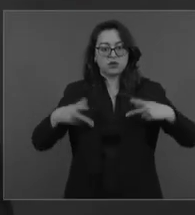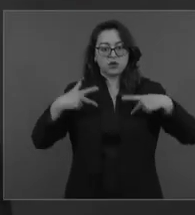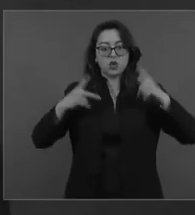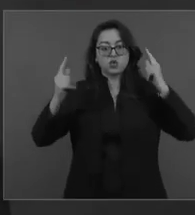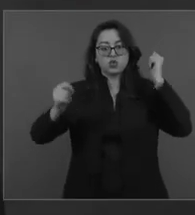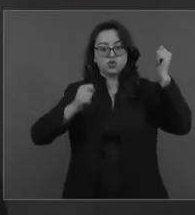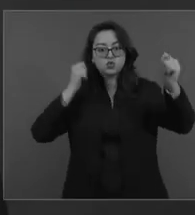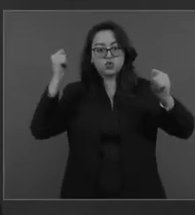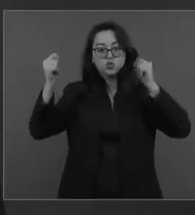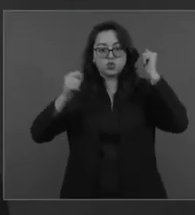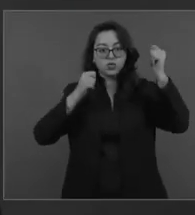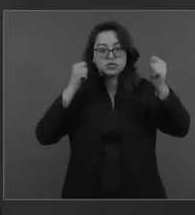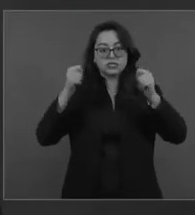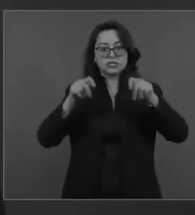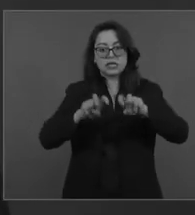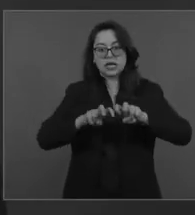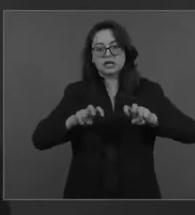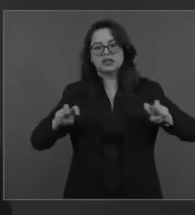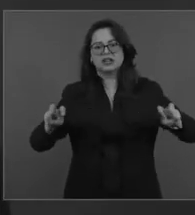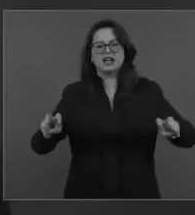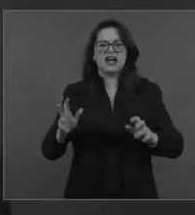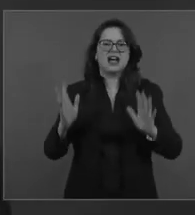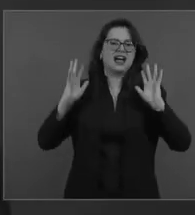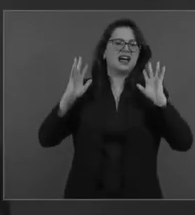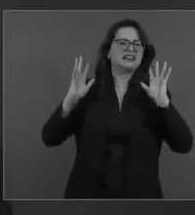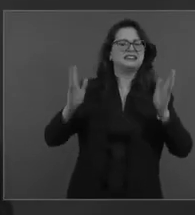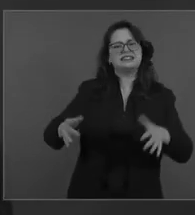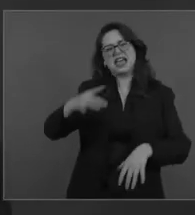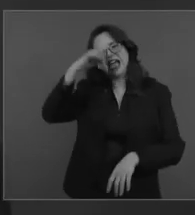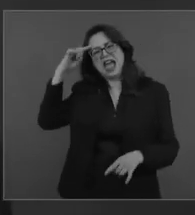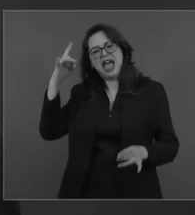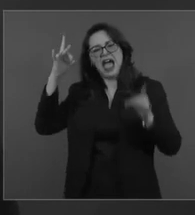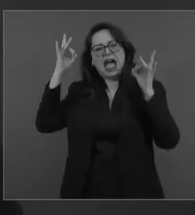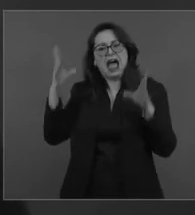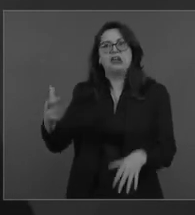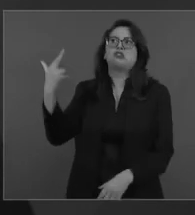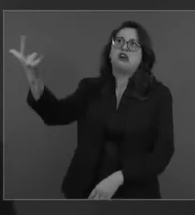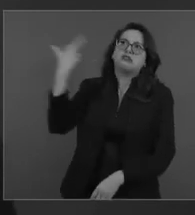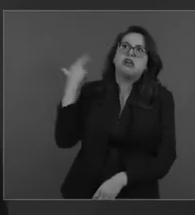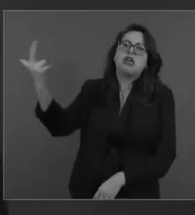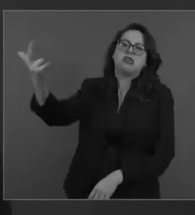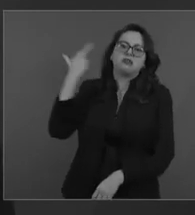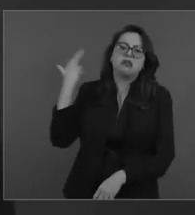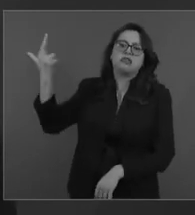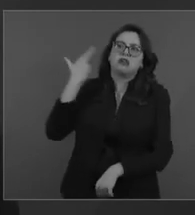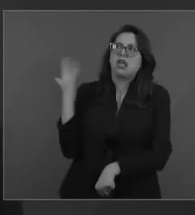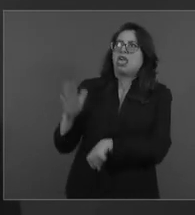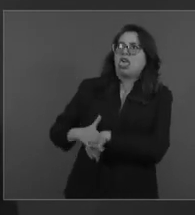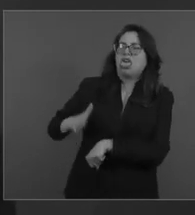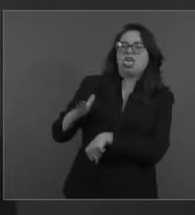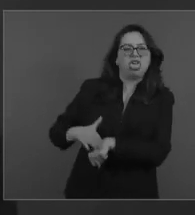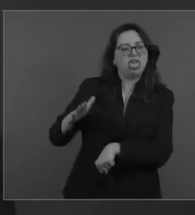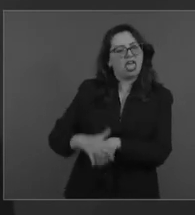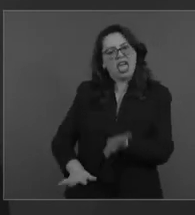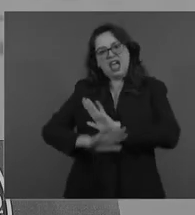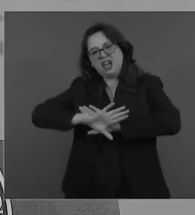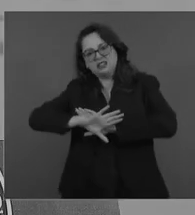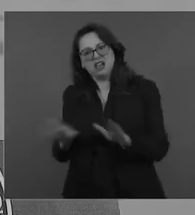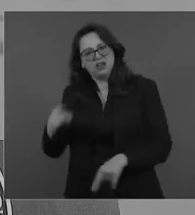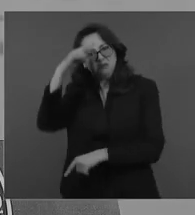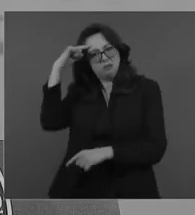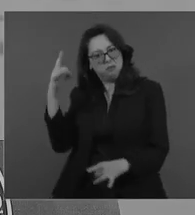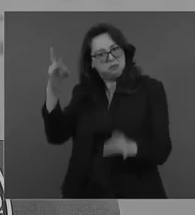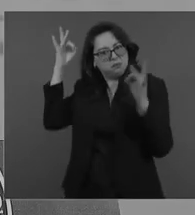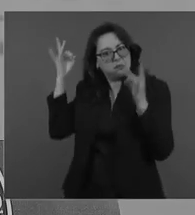bahía decían que estaban hartos de la alarma, ¿no? Entonces, es absolutamente falso que no se haya alertado a